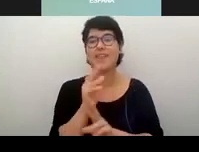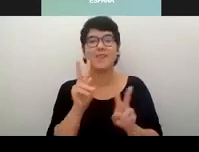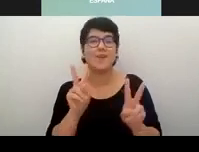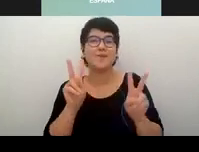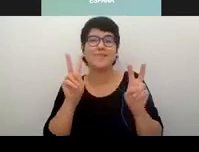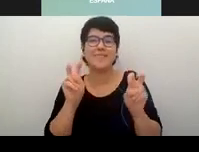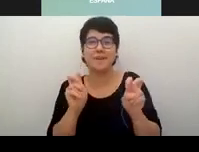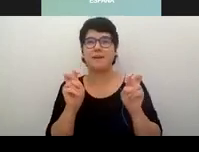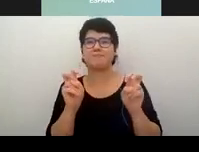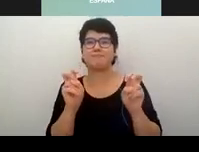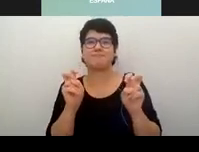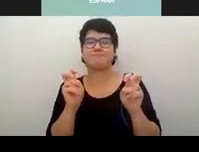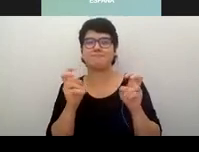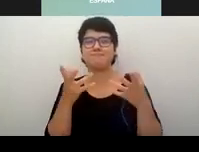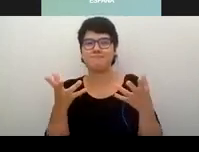adecuado